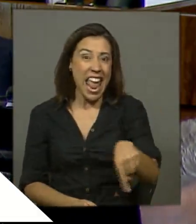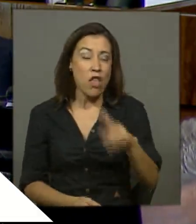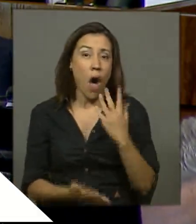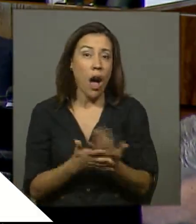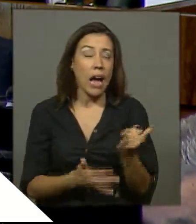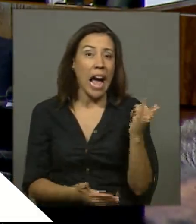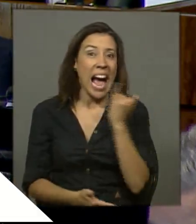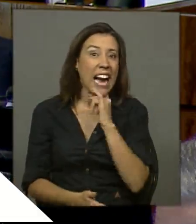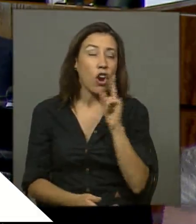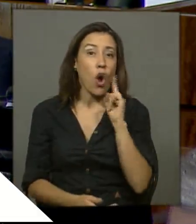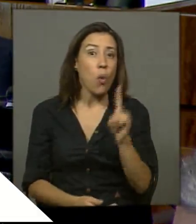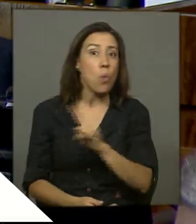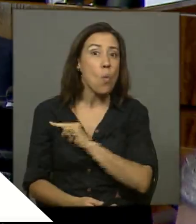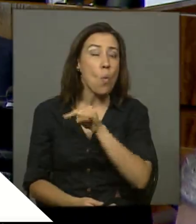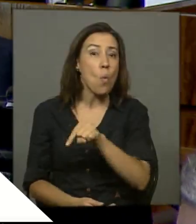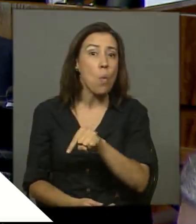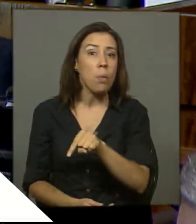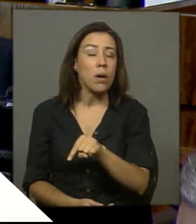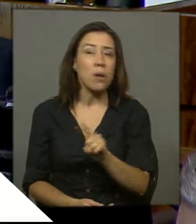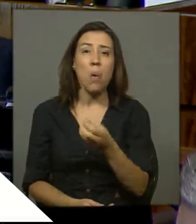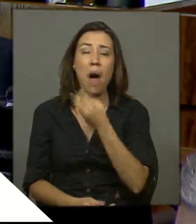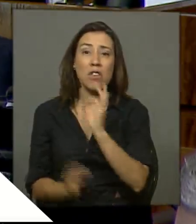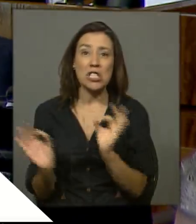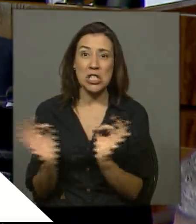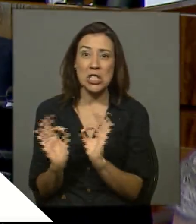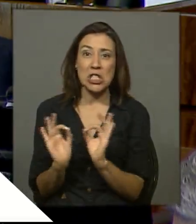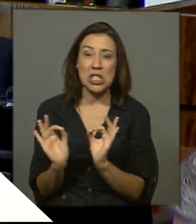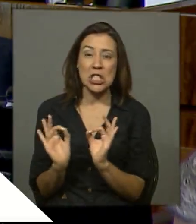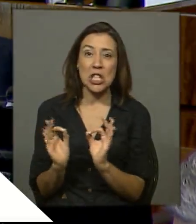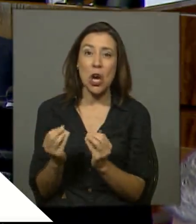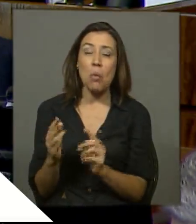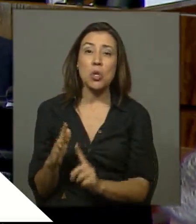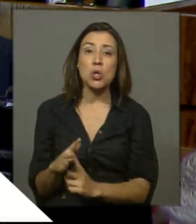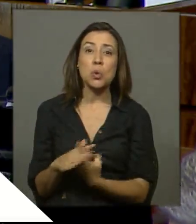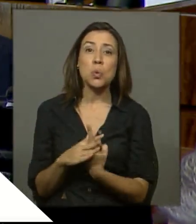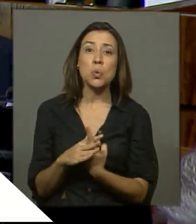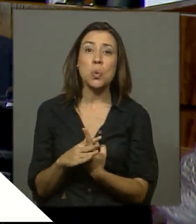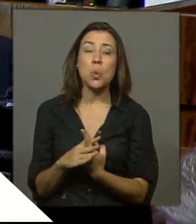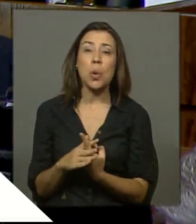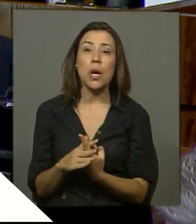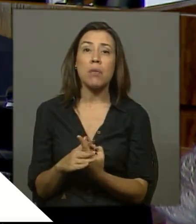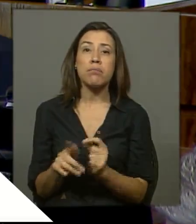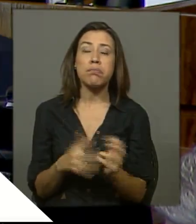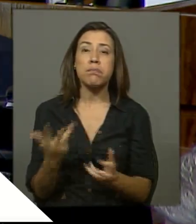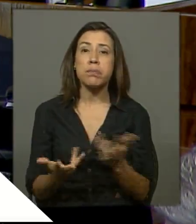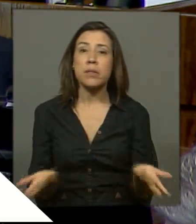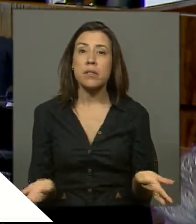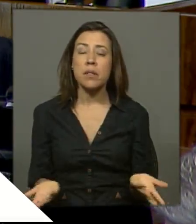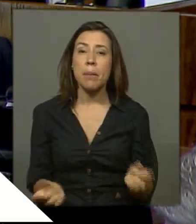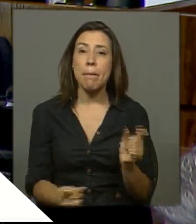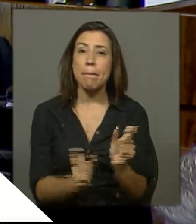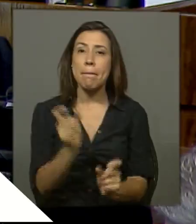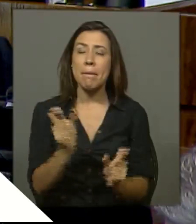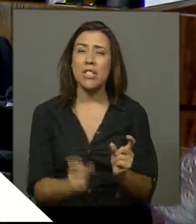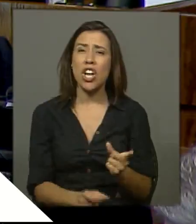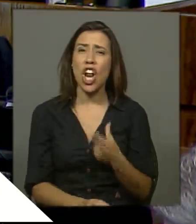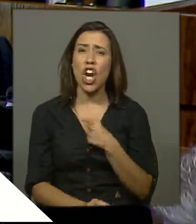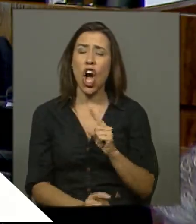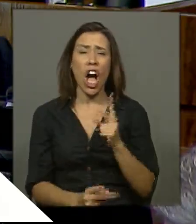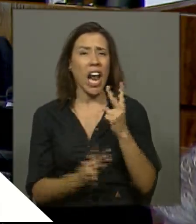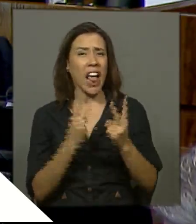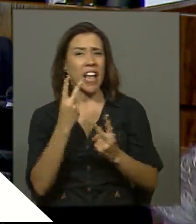negligencia culpable nada se dice sobre los orígenes de Por qué se producen las cosas la gente no quiere